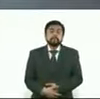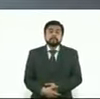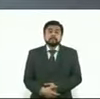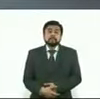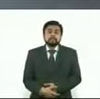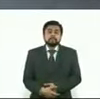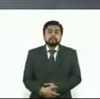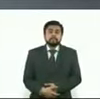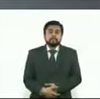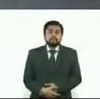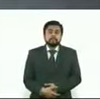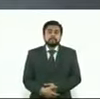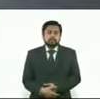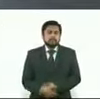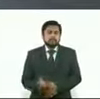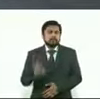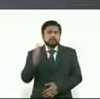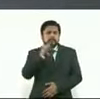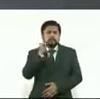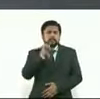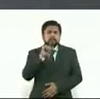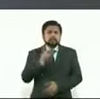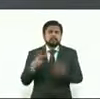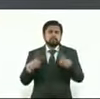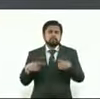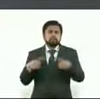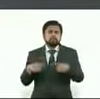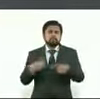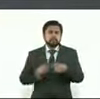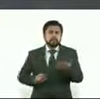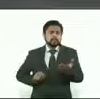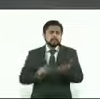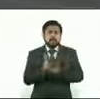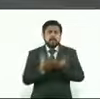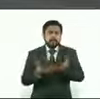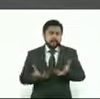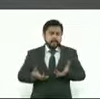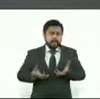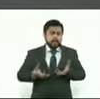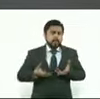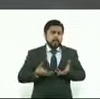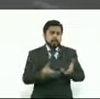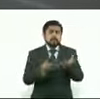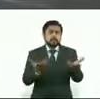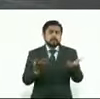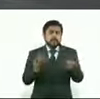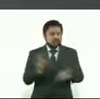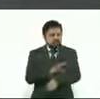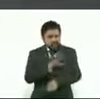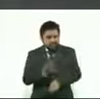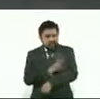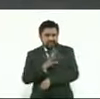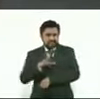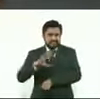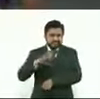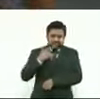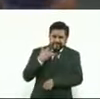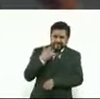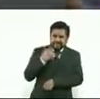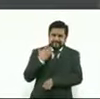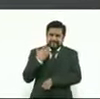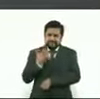La gente es competitiva, sale a las calles a desbordarse, a hacerlo con entusiasmo, con el corazón, con el alma y pues...